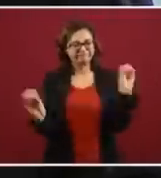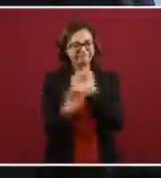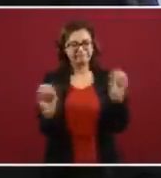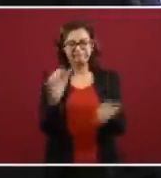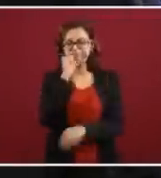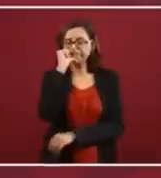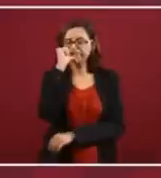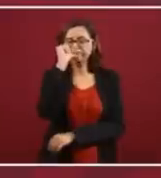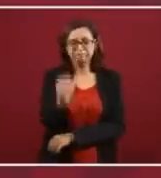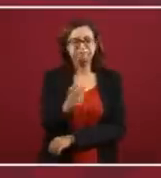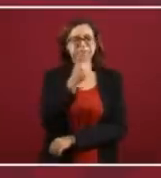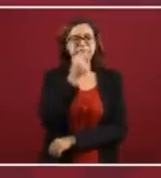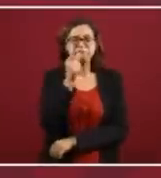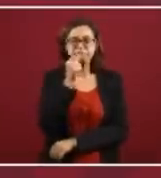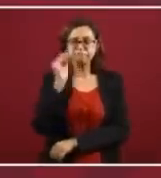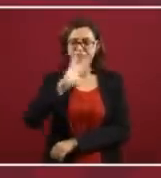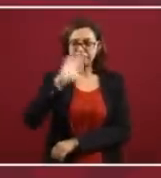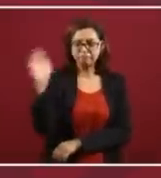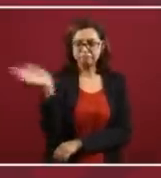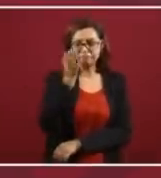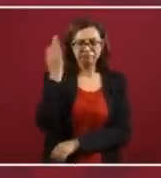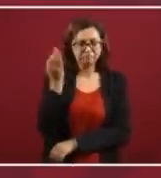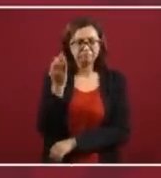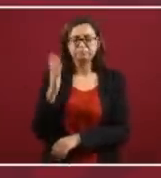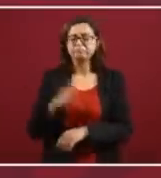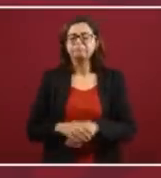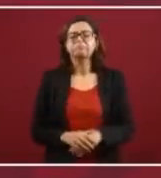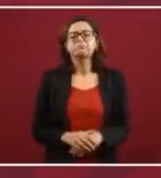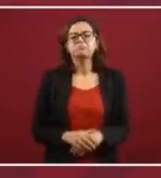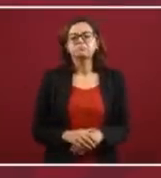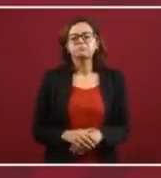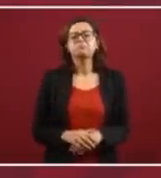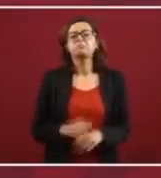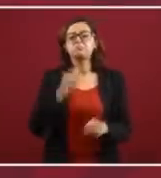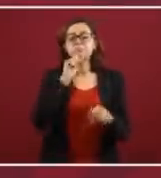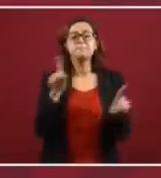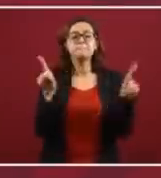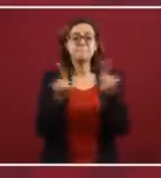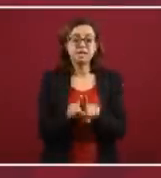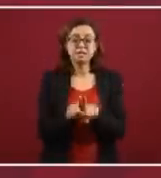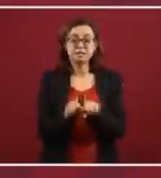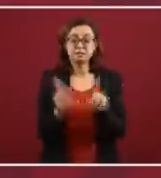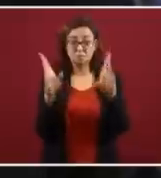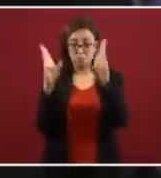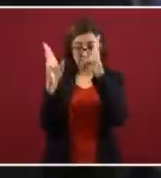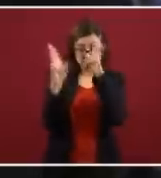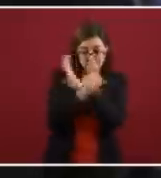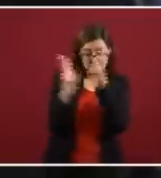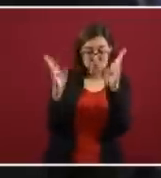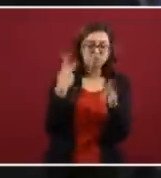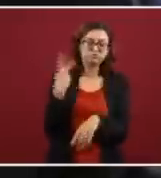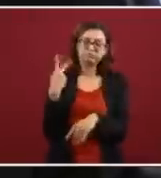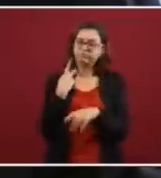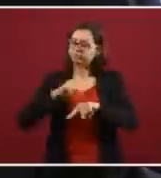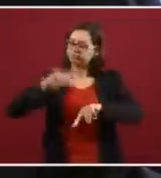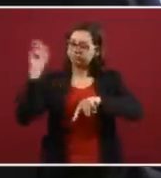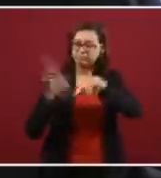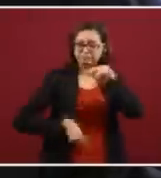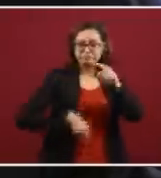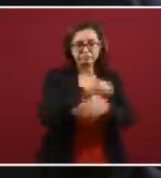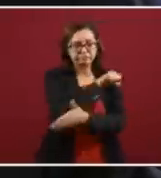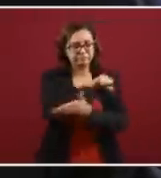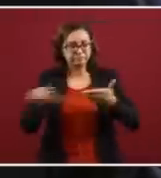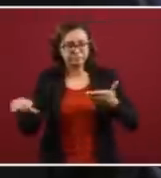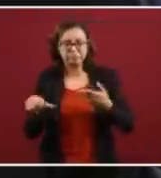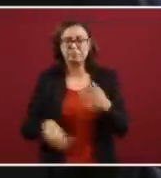cuerpos federales de seguridad. Se canceló de tajo el uso del espionaje político. Dejamos